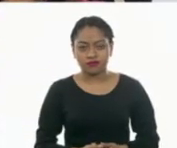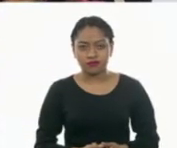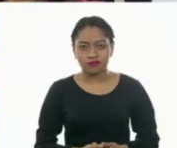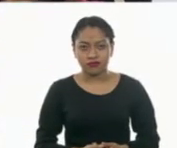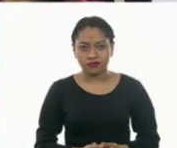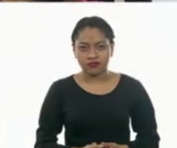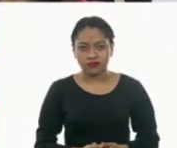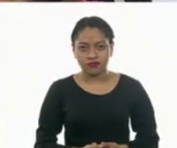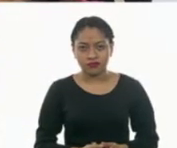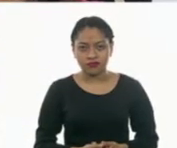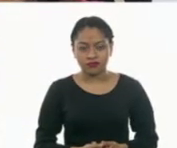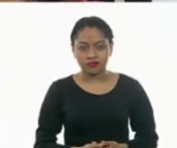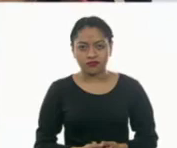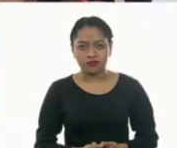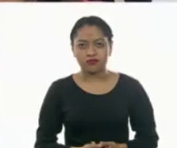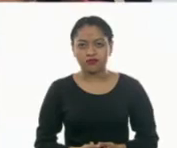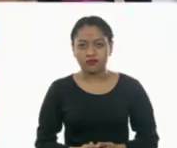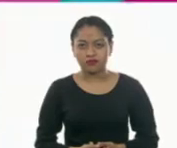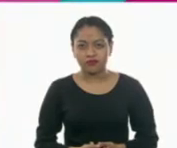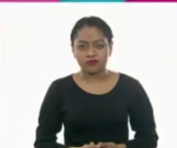sale del aire.